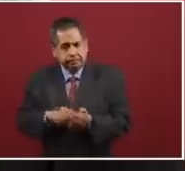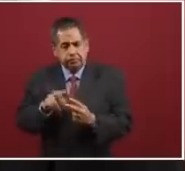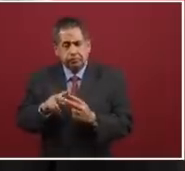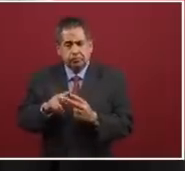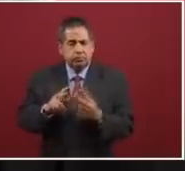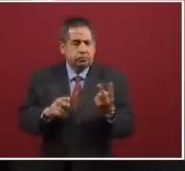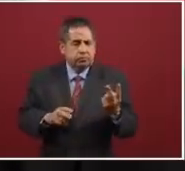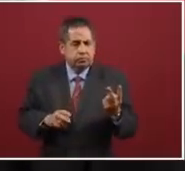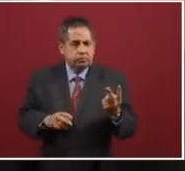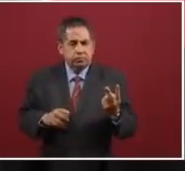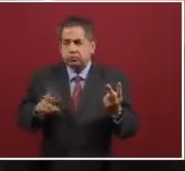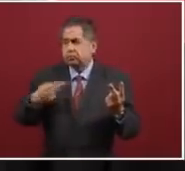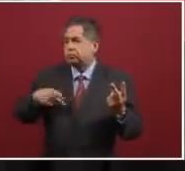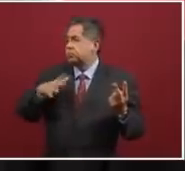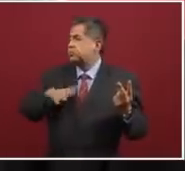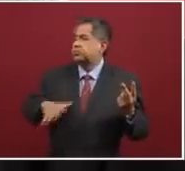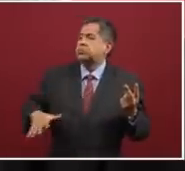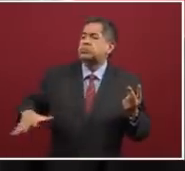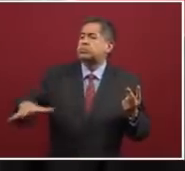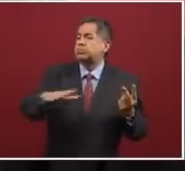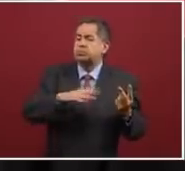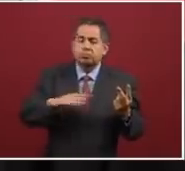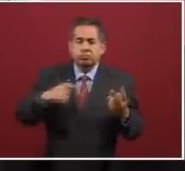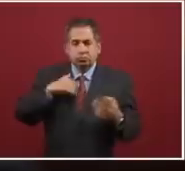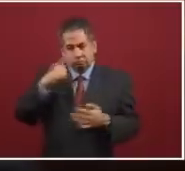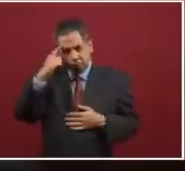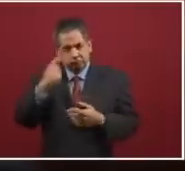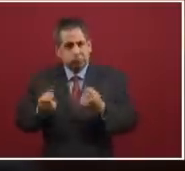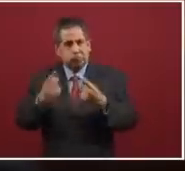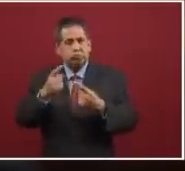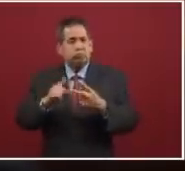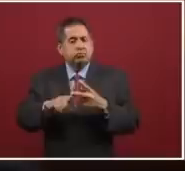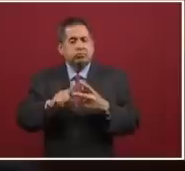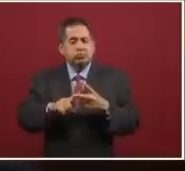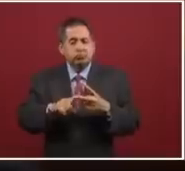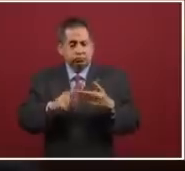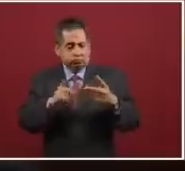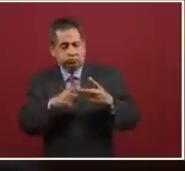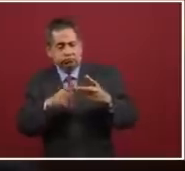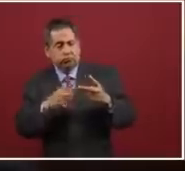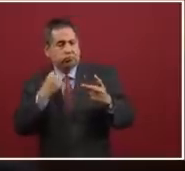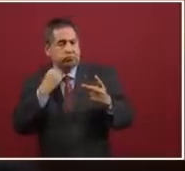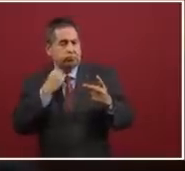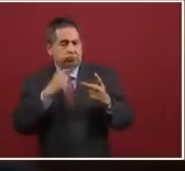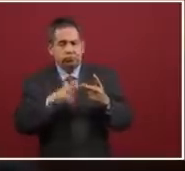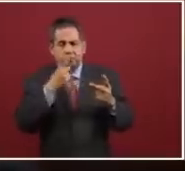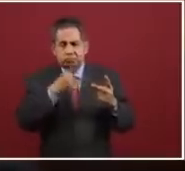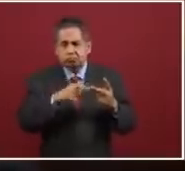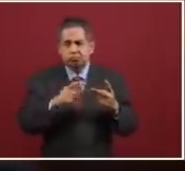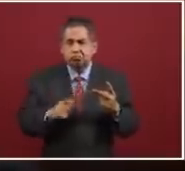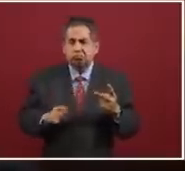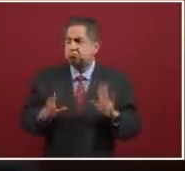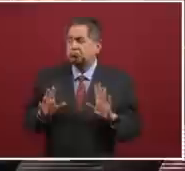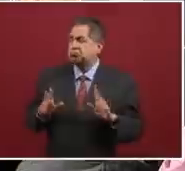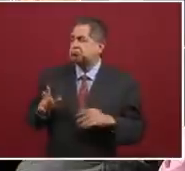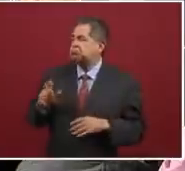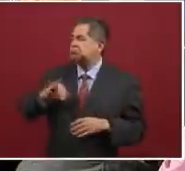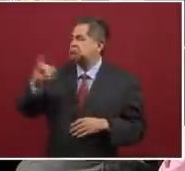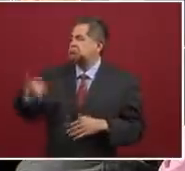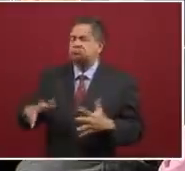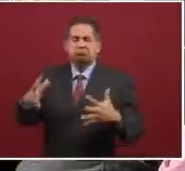Porque la sensación es que no, incluso uno de los abogados, el segundo, dice que nunca lo van a